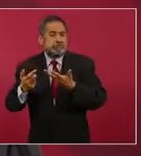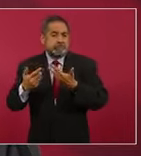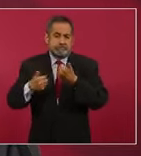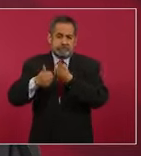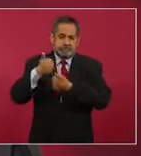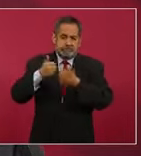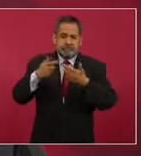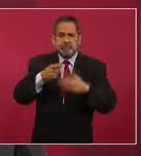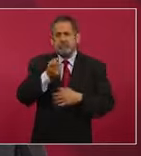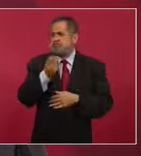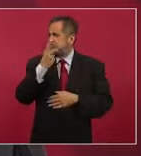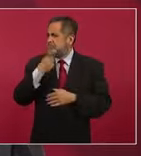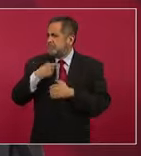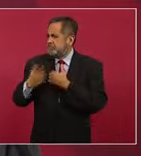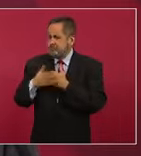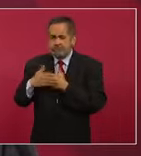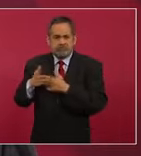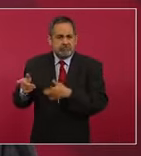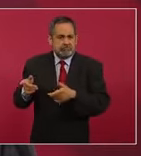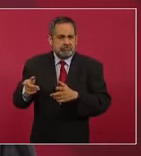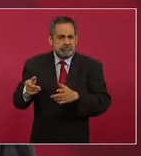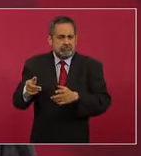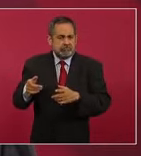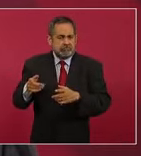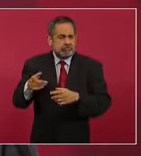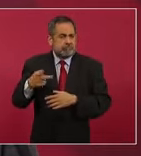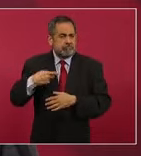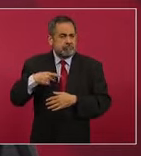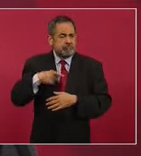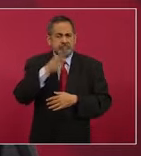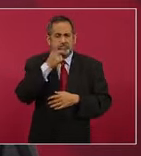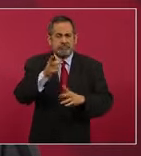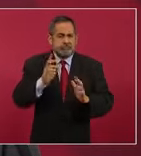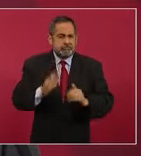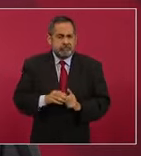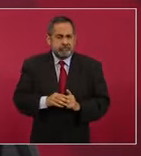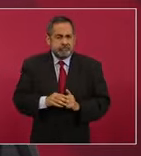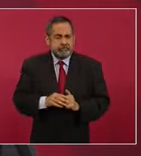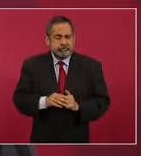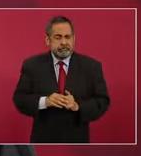El otro día me decía una gente de que